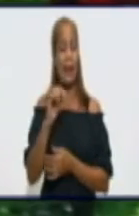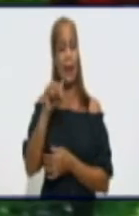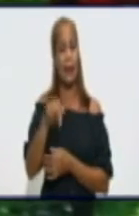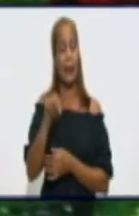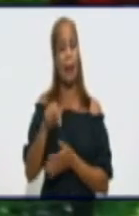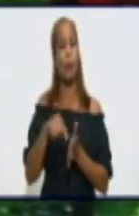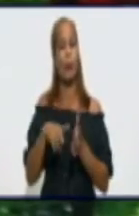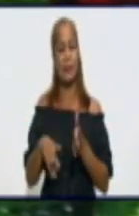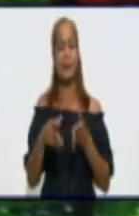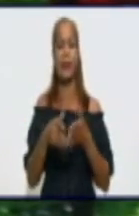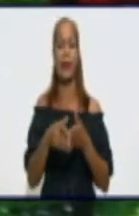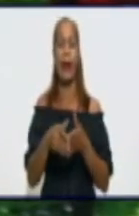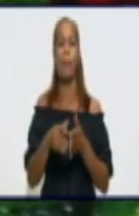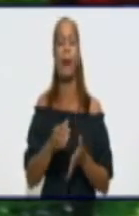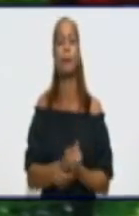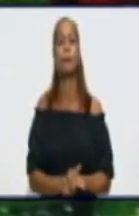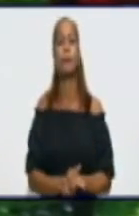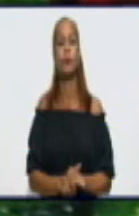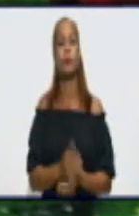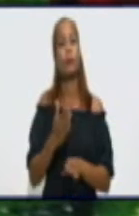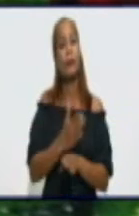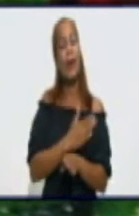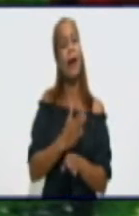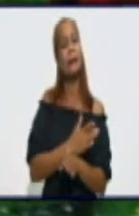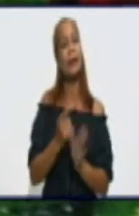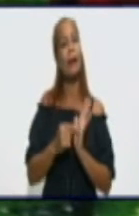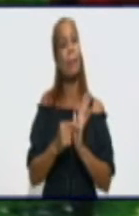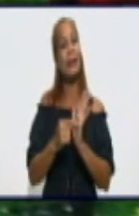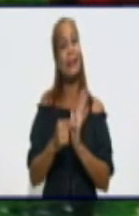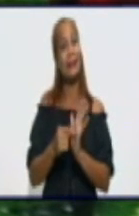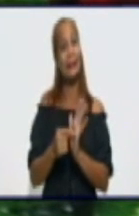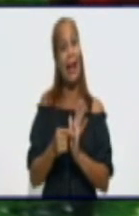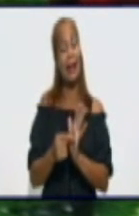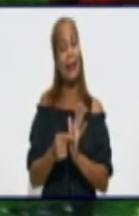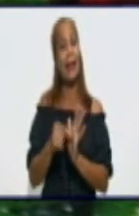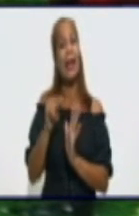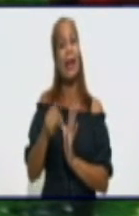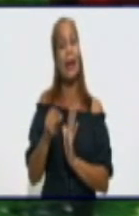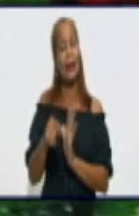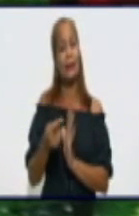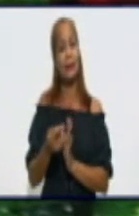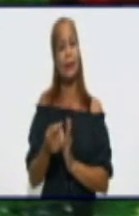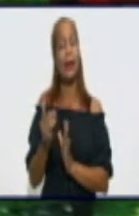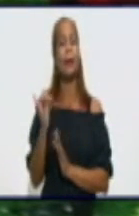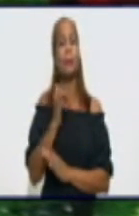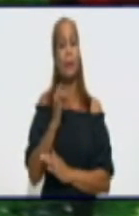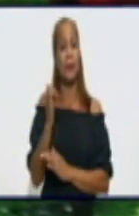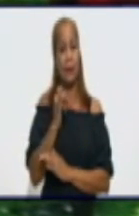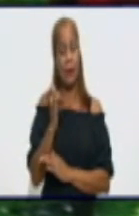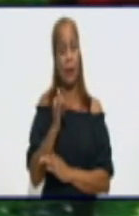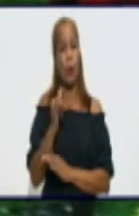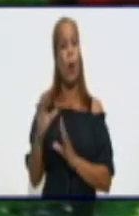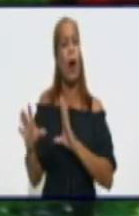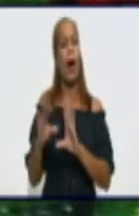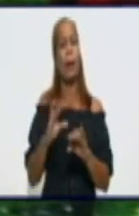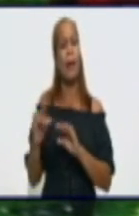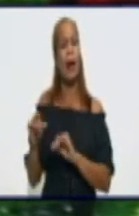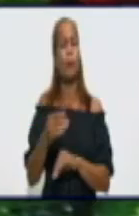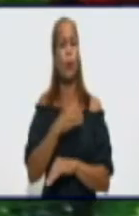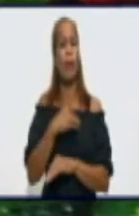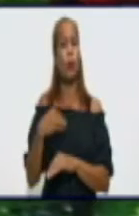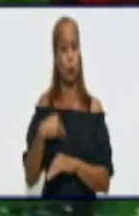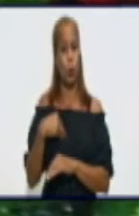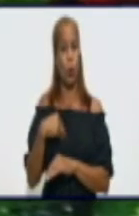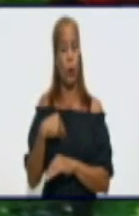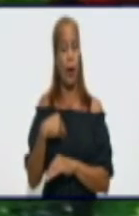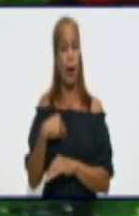Quiero, antes de presentarles el siguiente material, retomar un tema que hablamos con la doctora Kenia González Medina. Ella hablaba